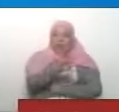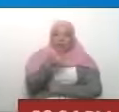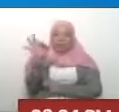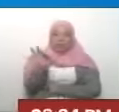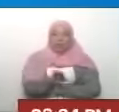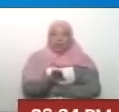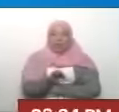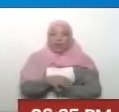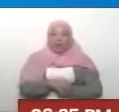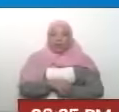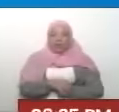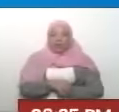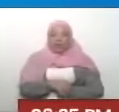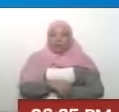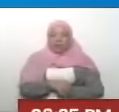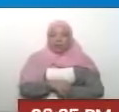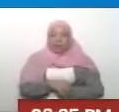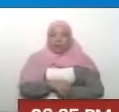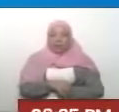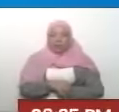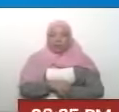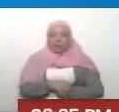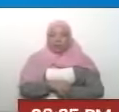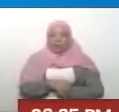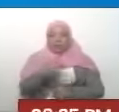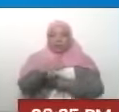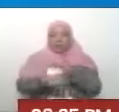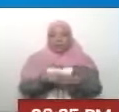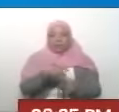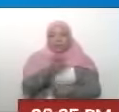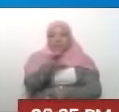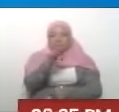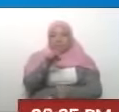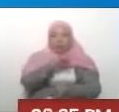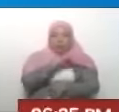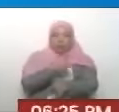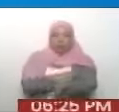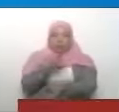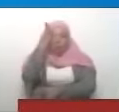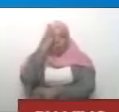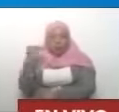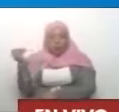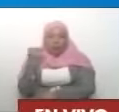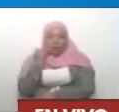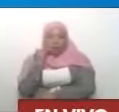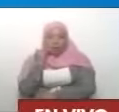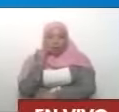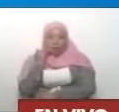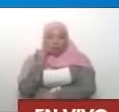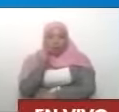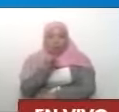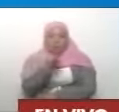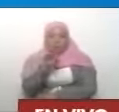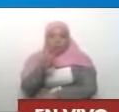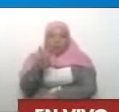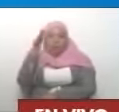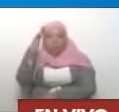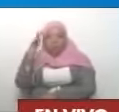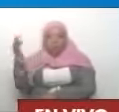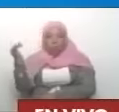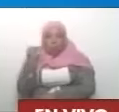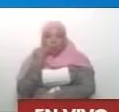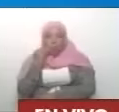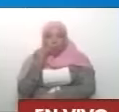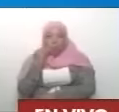34% indígena. Un porcentaje fuerte de por allá de Holanda. 20 y pico de Holanda, donde vienen los